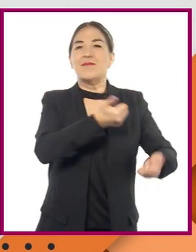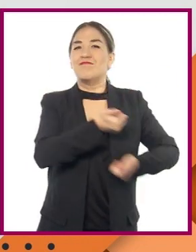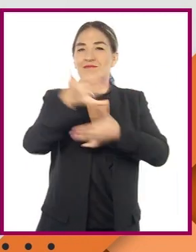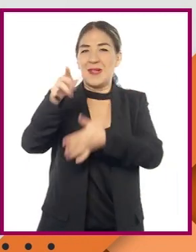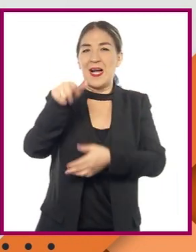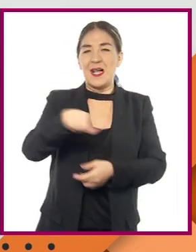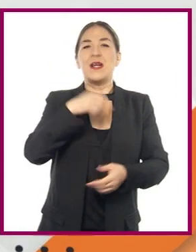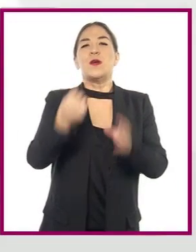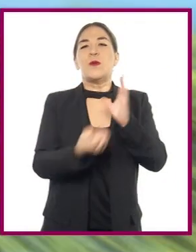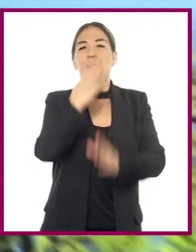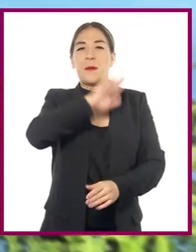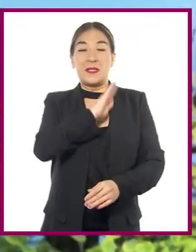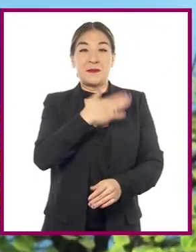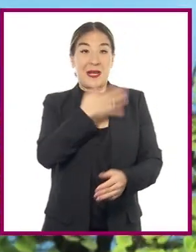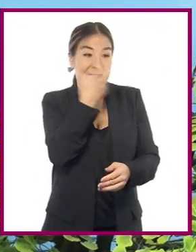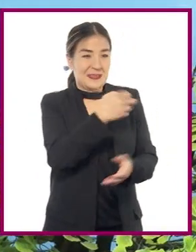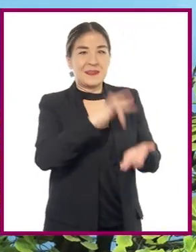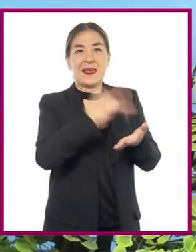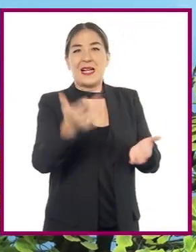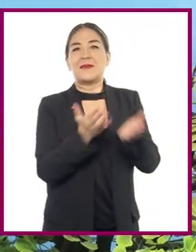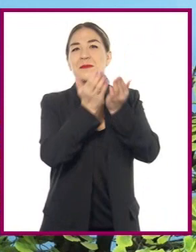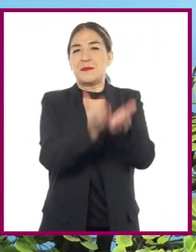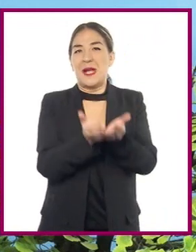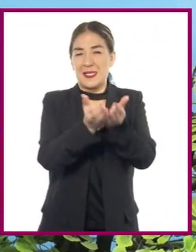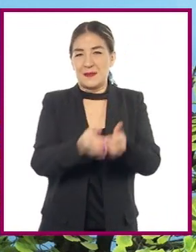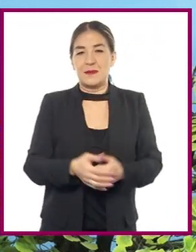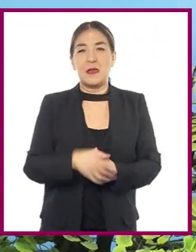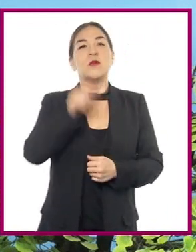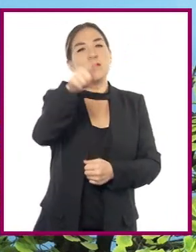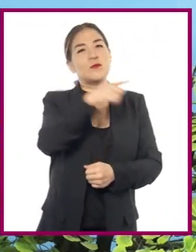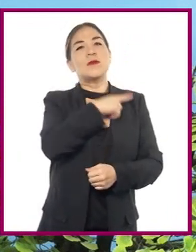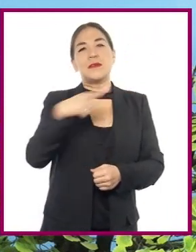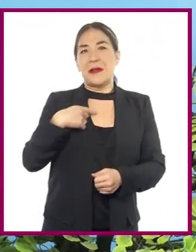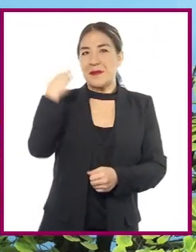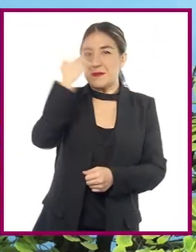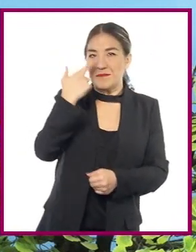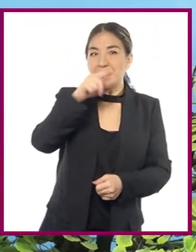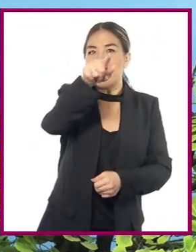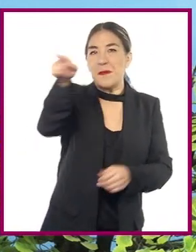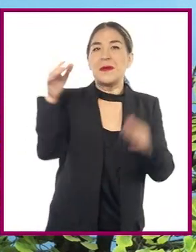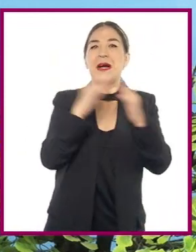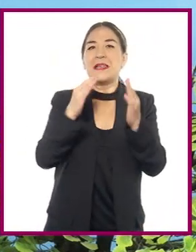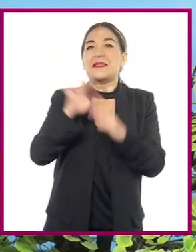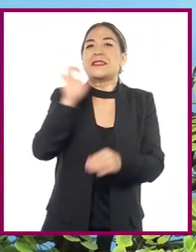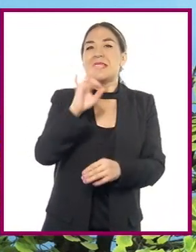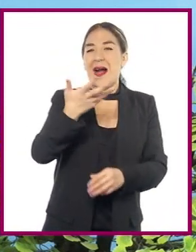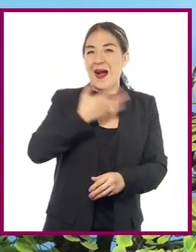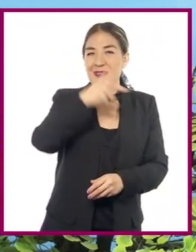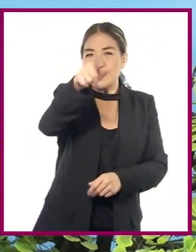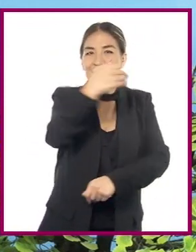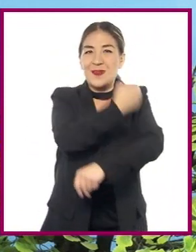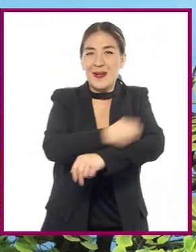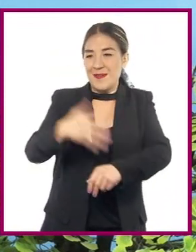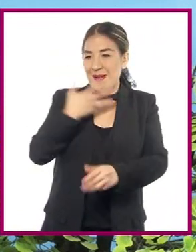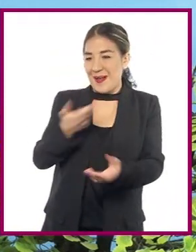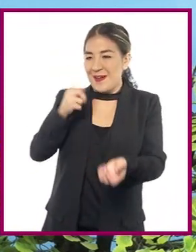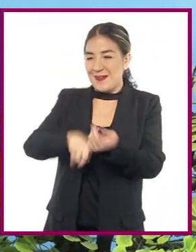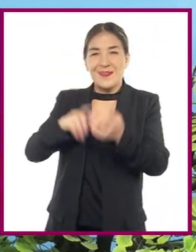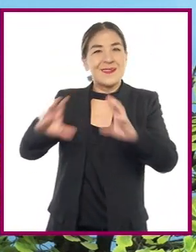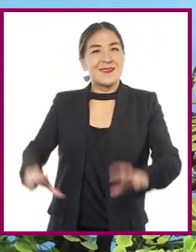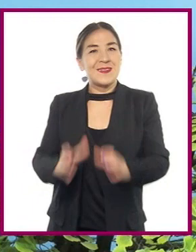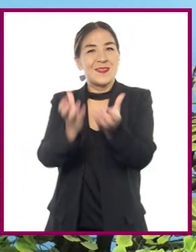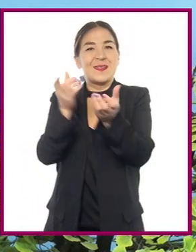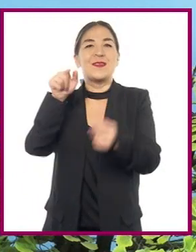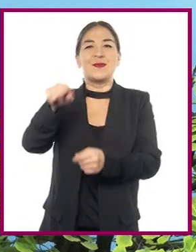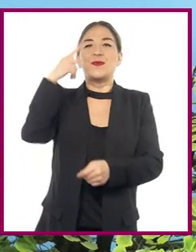al Galeón de Manila. Así que revisen en su casa, quizás su familia sea poseedora de alguna